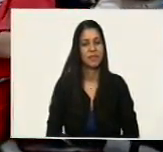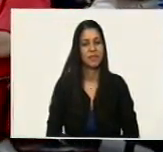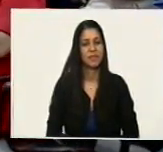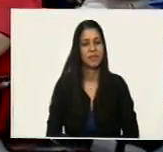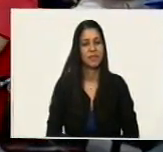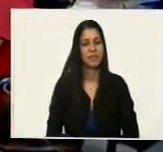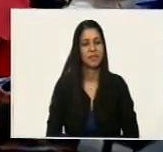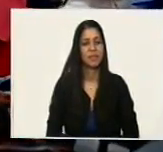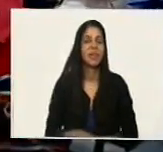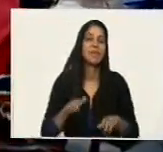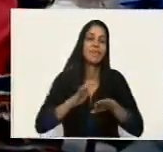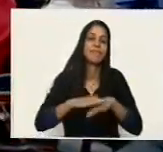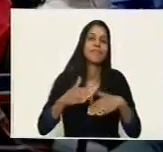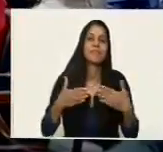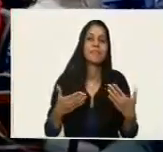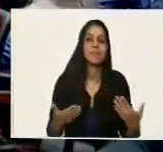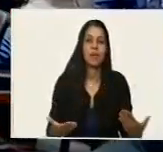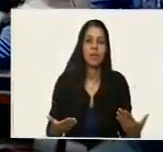Porque